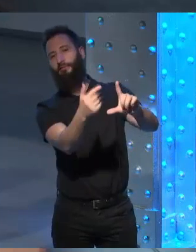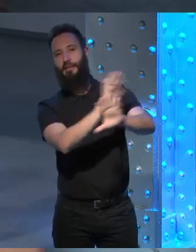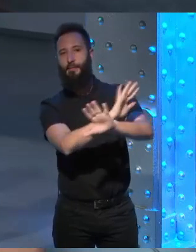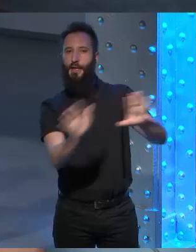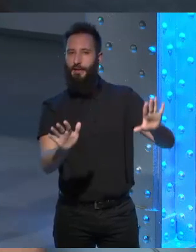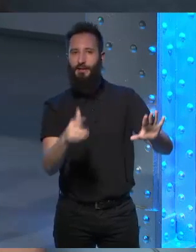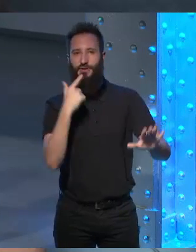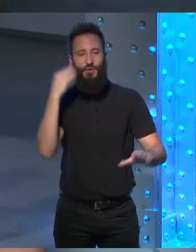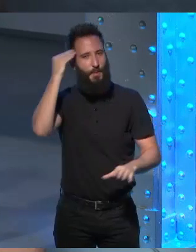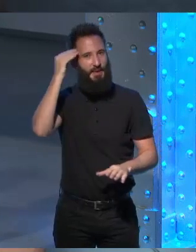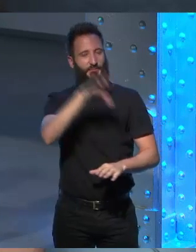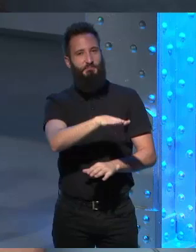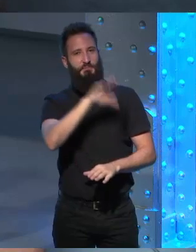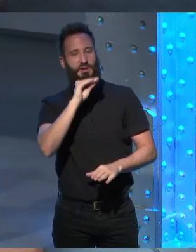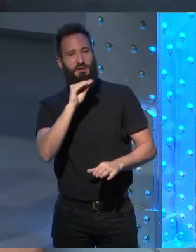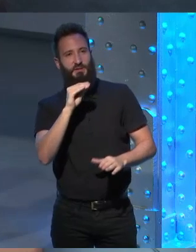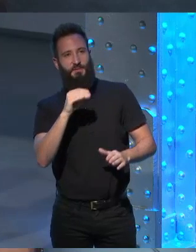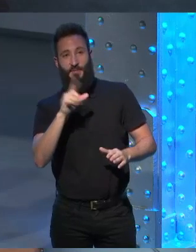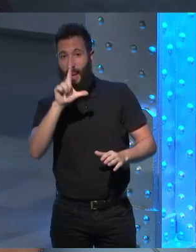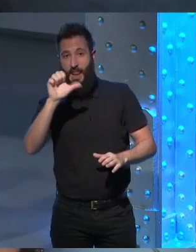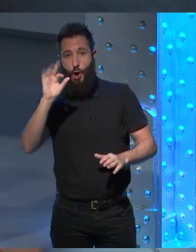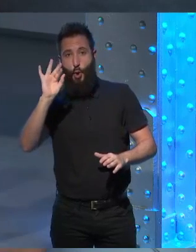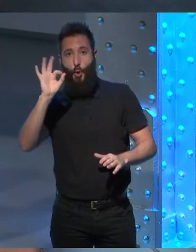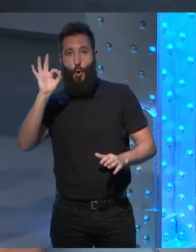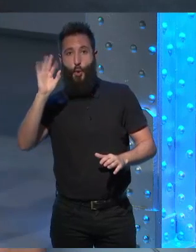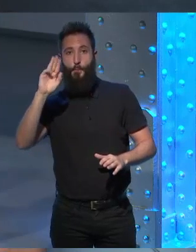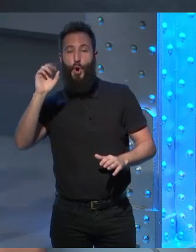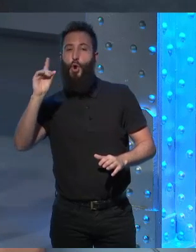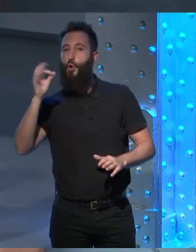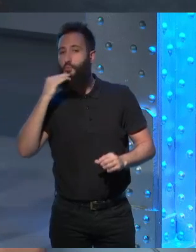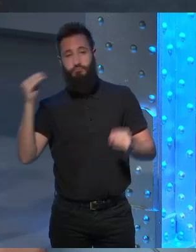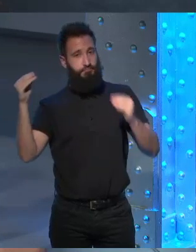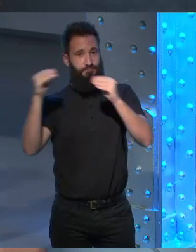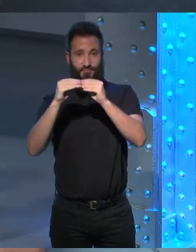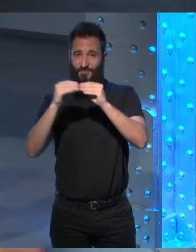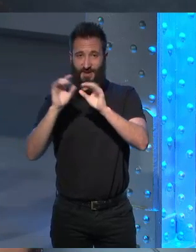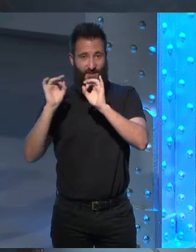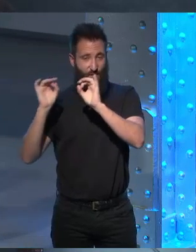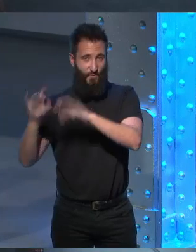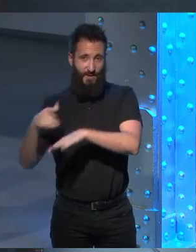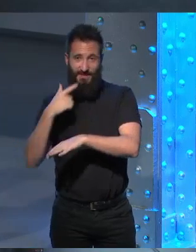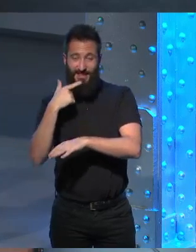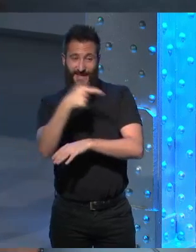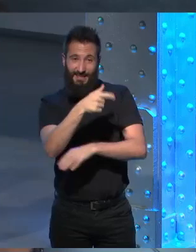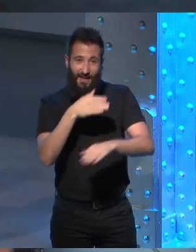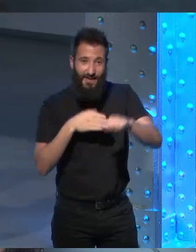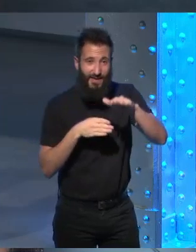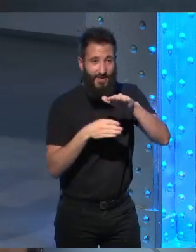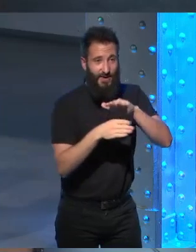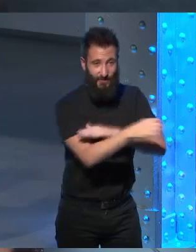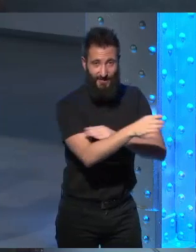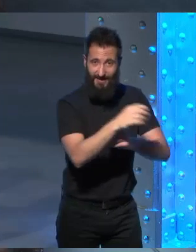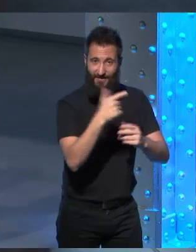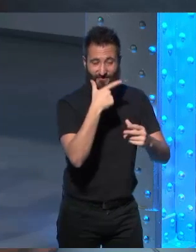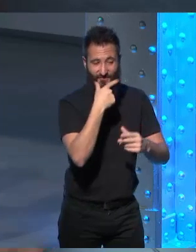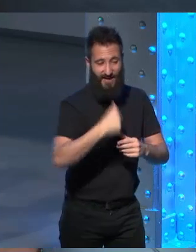un poco como decía Leopoldo, ¿no? De decir, bueno, pues esto es como una salida sencilla para hacer más